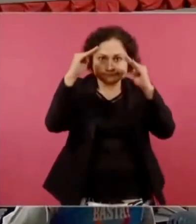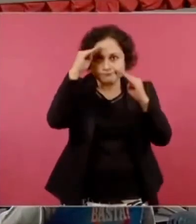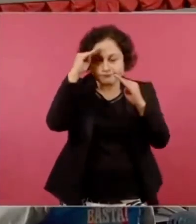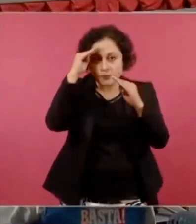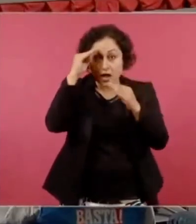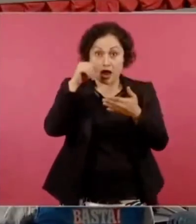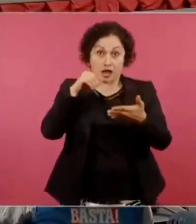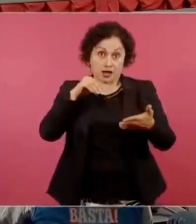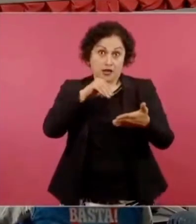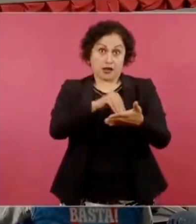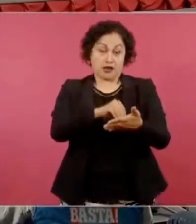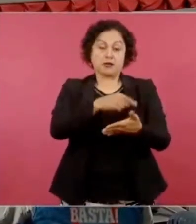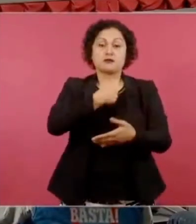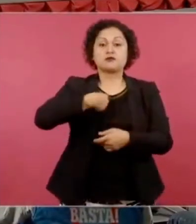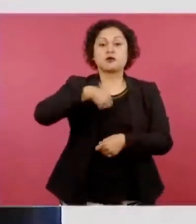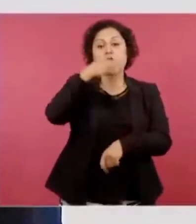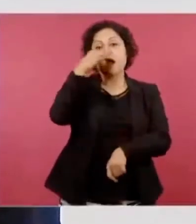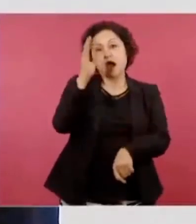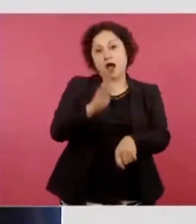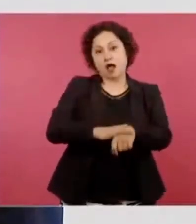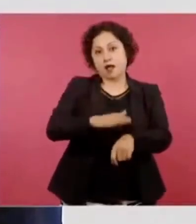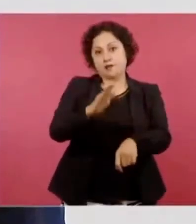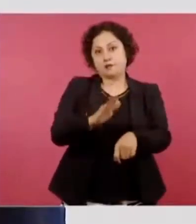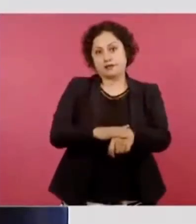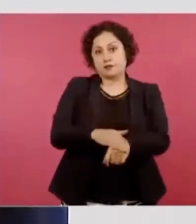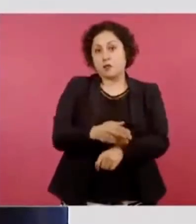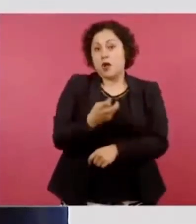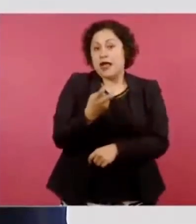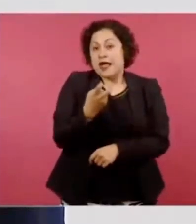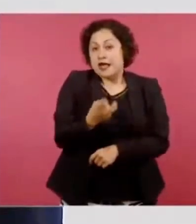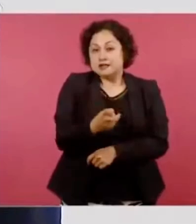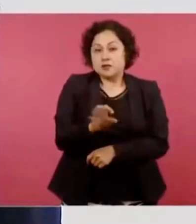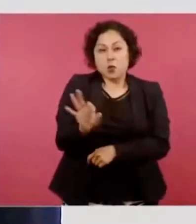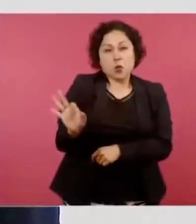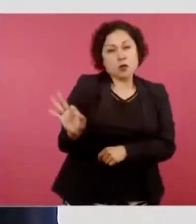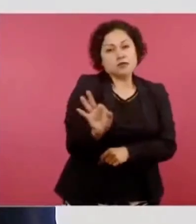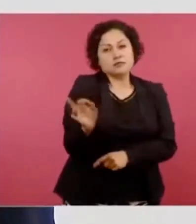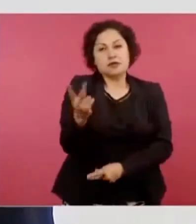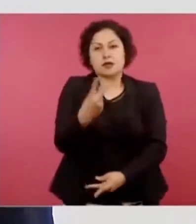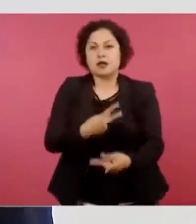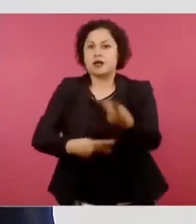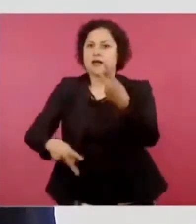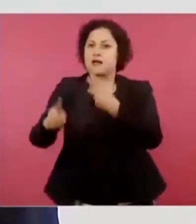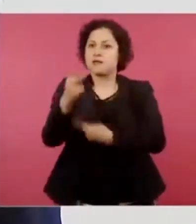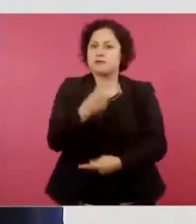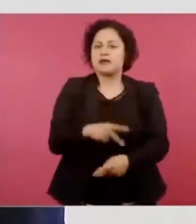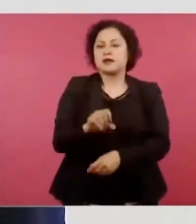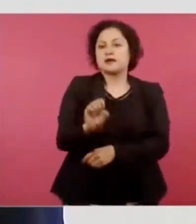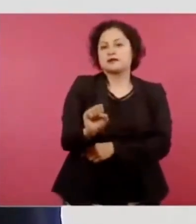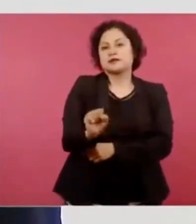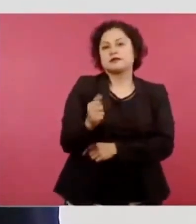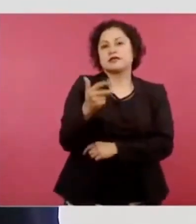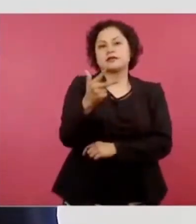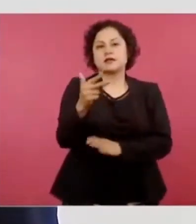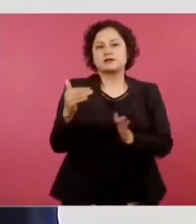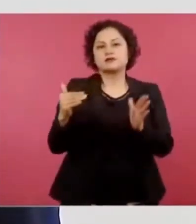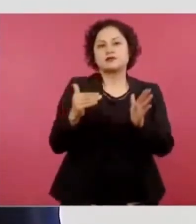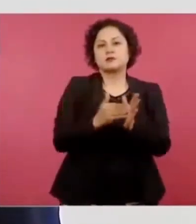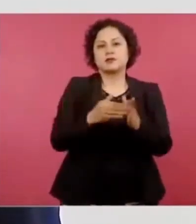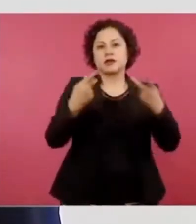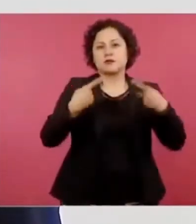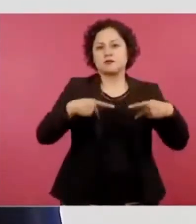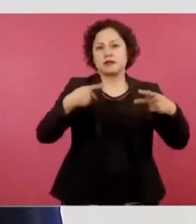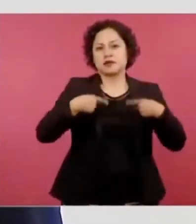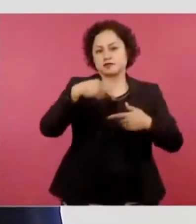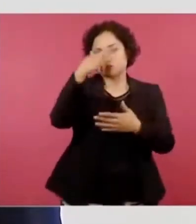decisión impactaría a la posible liberación de 68,000 presuntos delincuentes